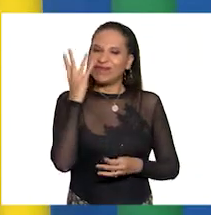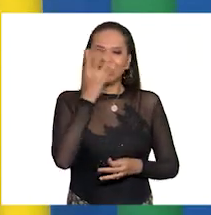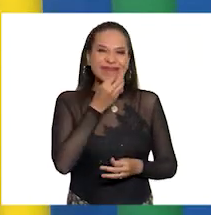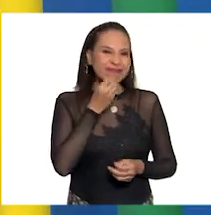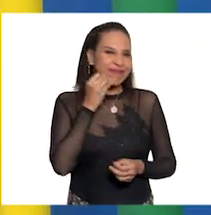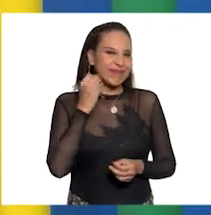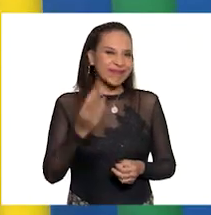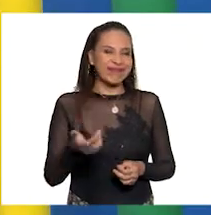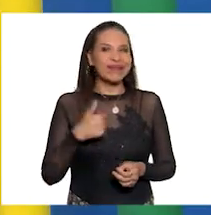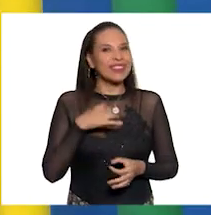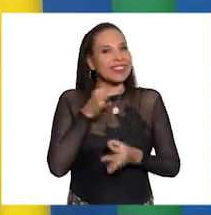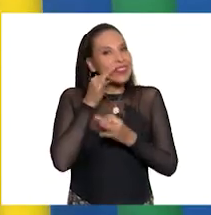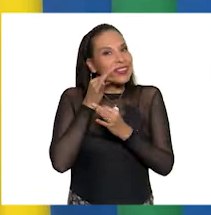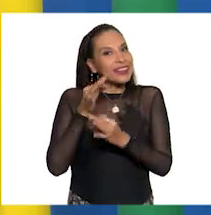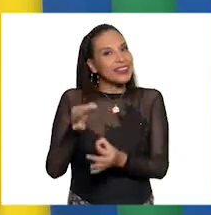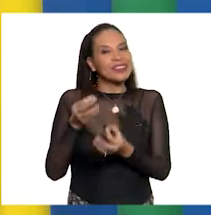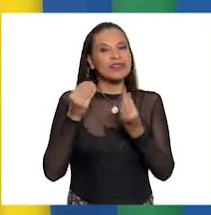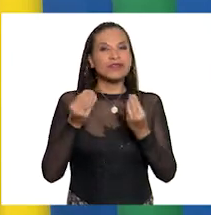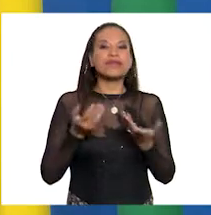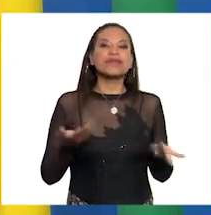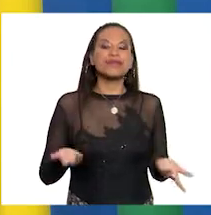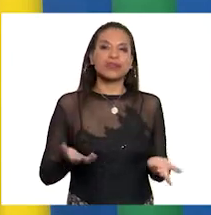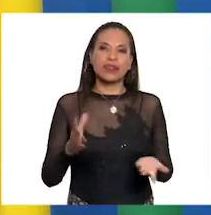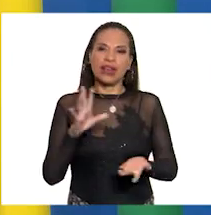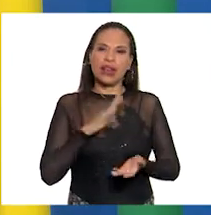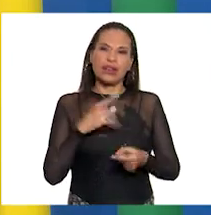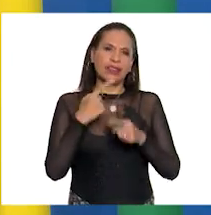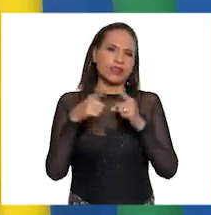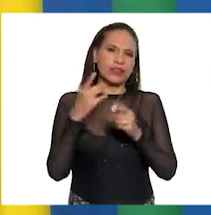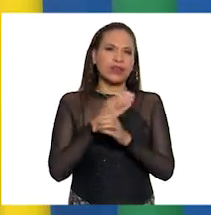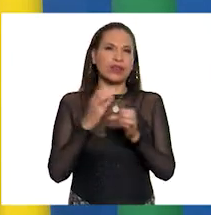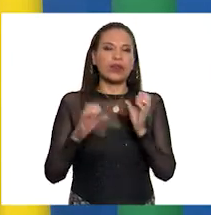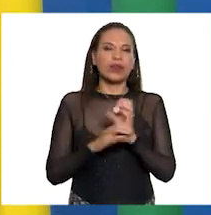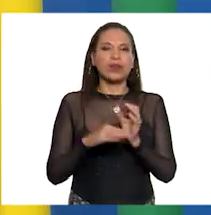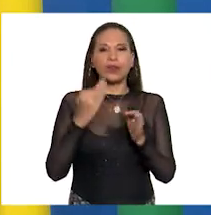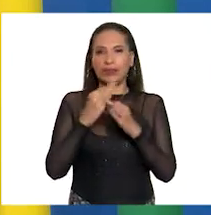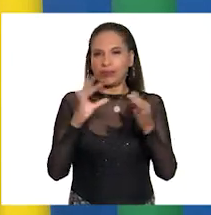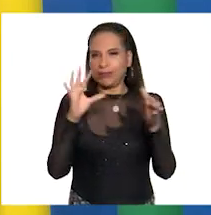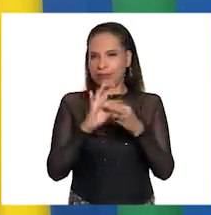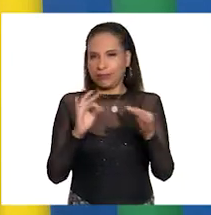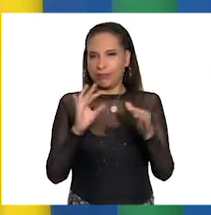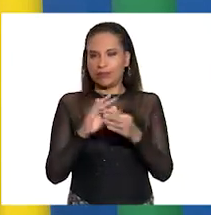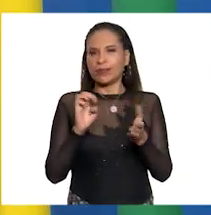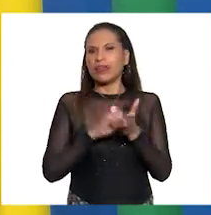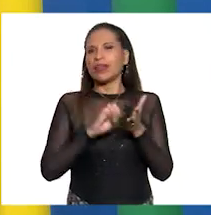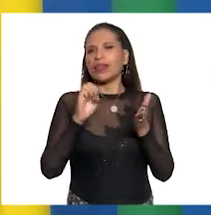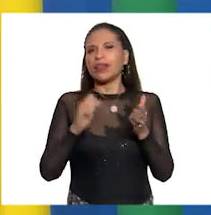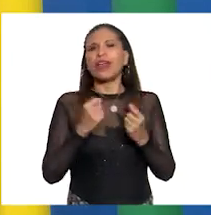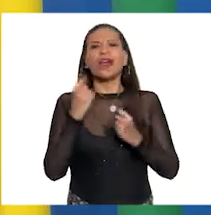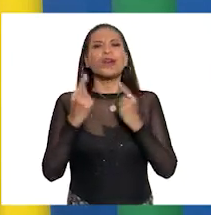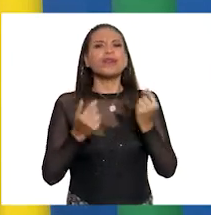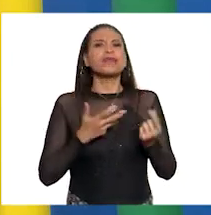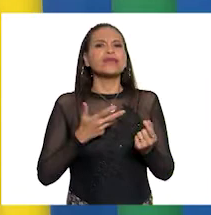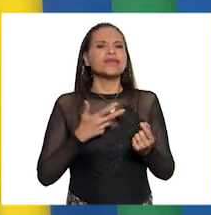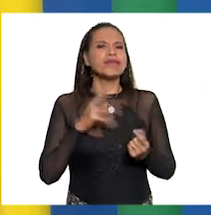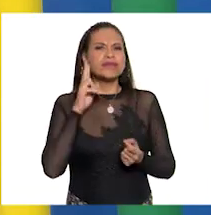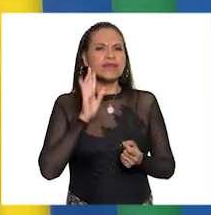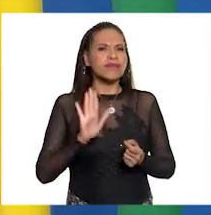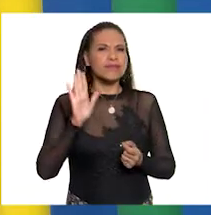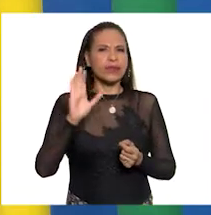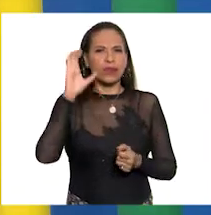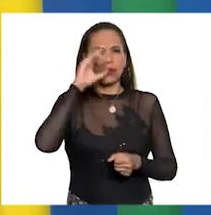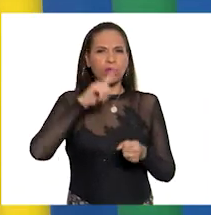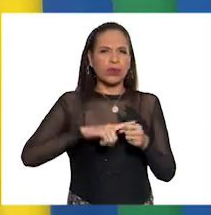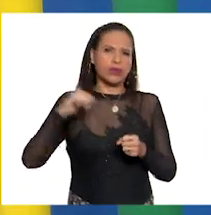hermosas. Me llama mucho la atención que hay varios elementos de los que mencionaste. Por ejemplo, algunas tenían aspectos de las